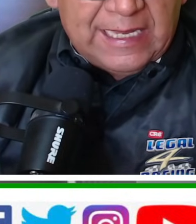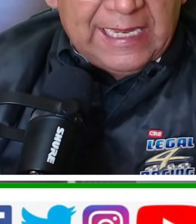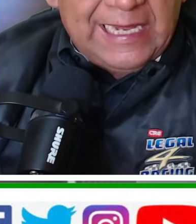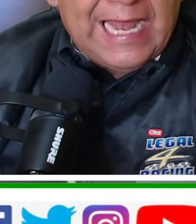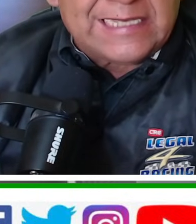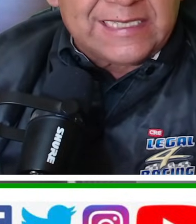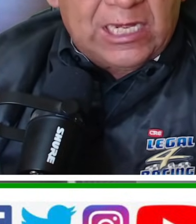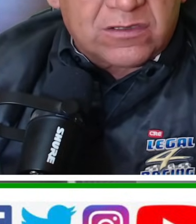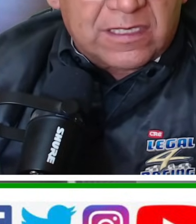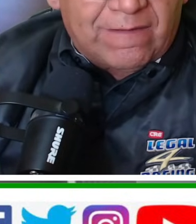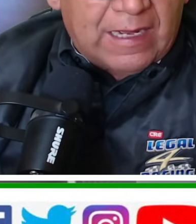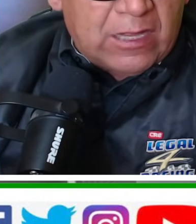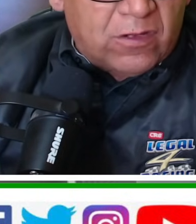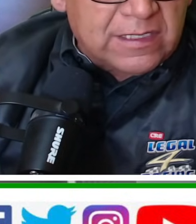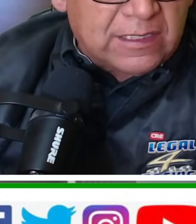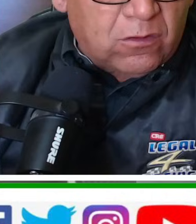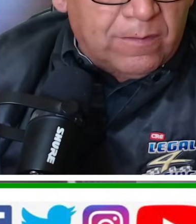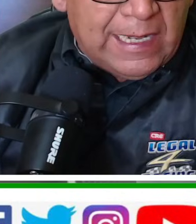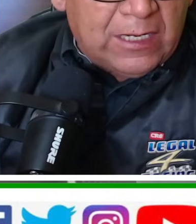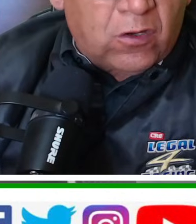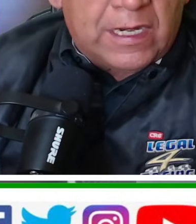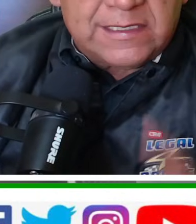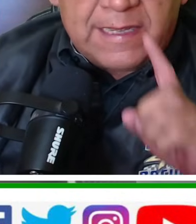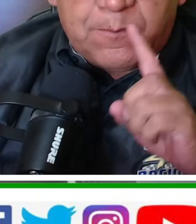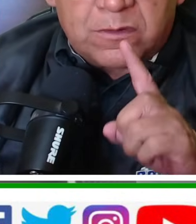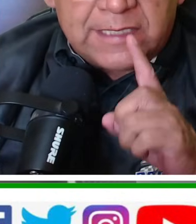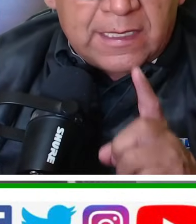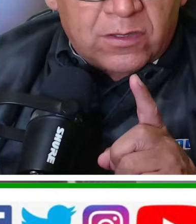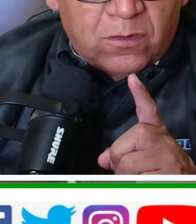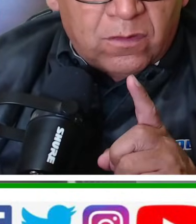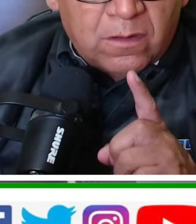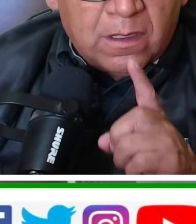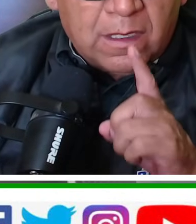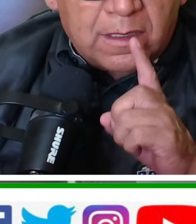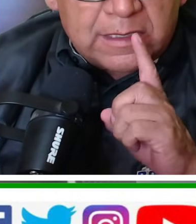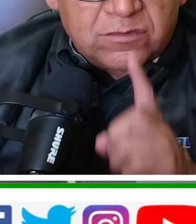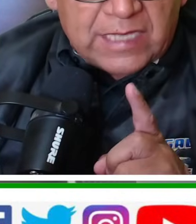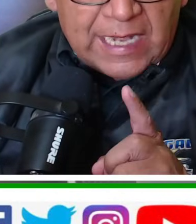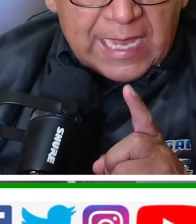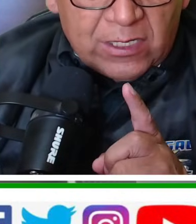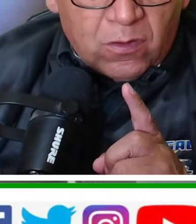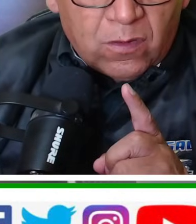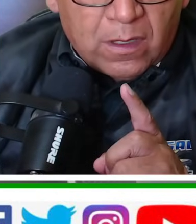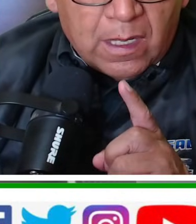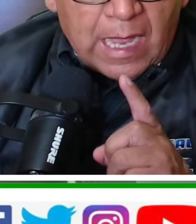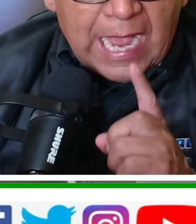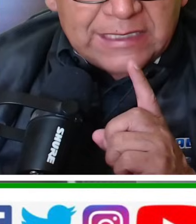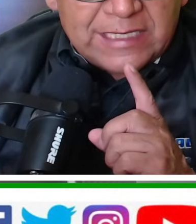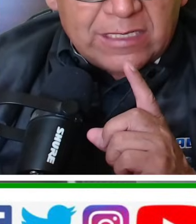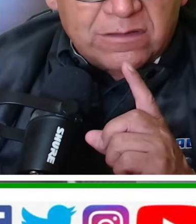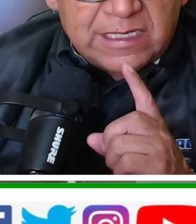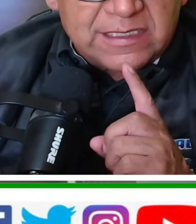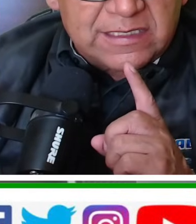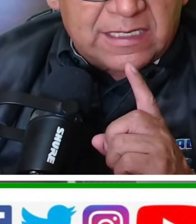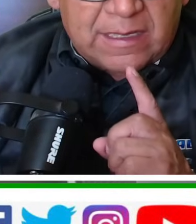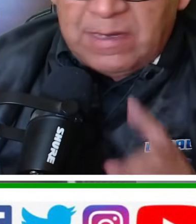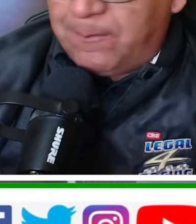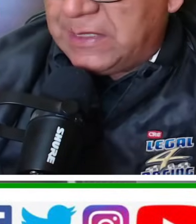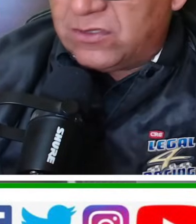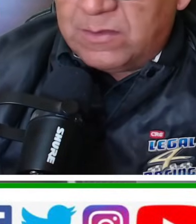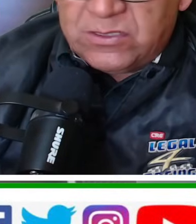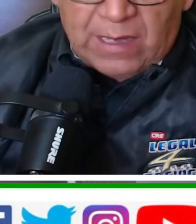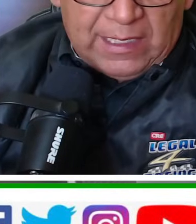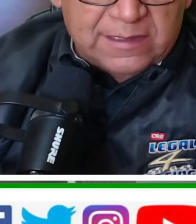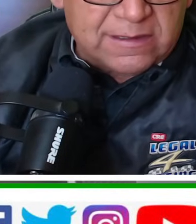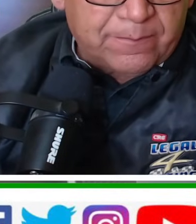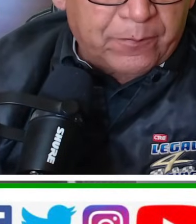Bienestar y las y los trabajadores se jubilen con el 100% de su salario hasta los 17,000